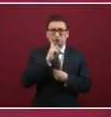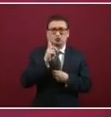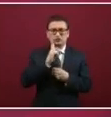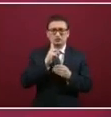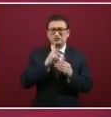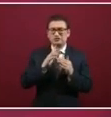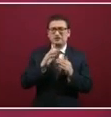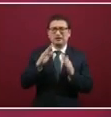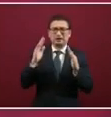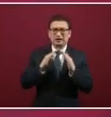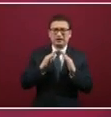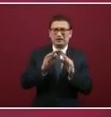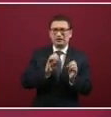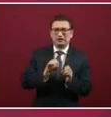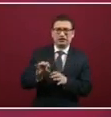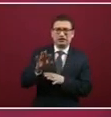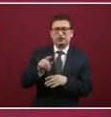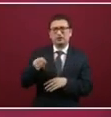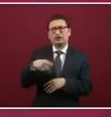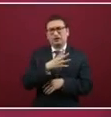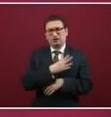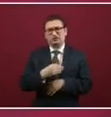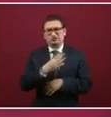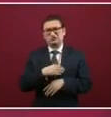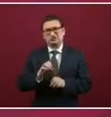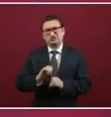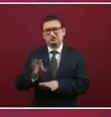dejaban a sus hijos solos,